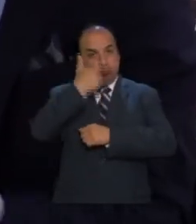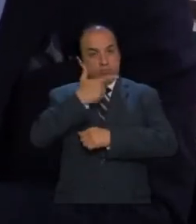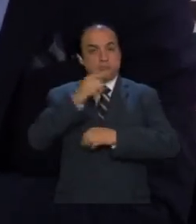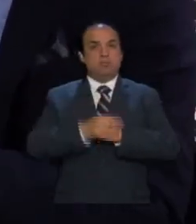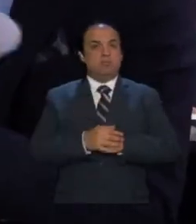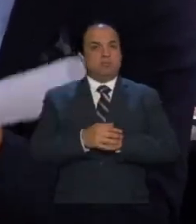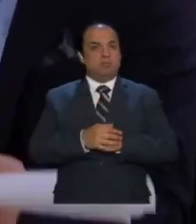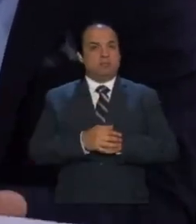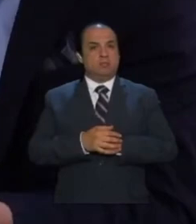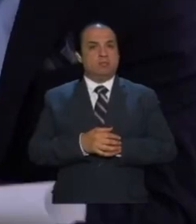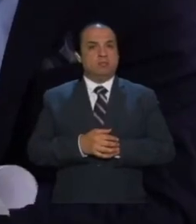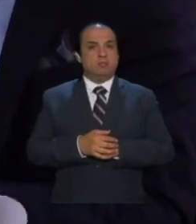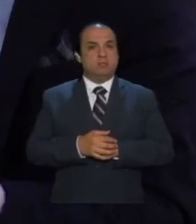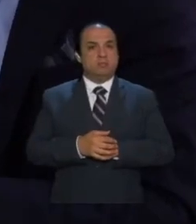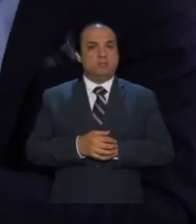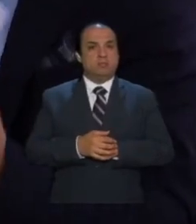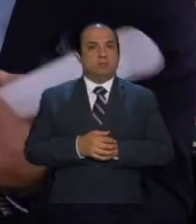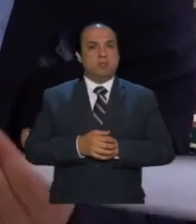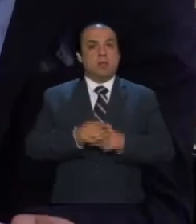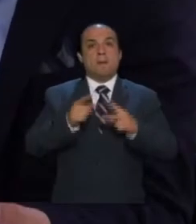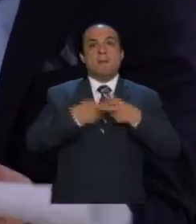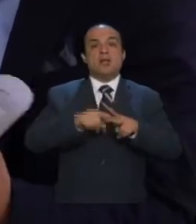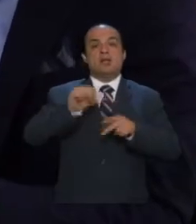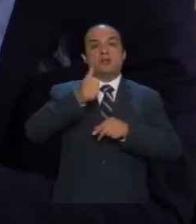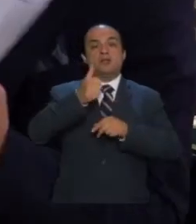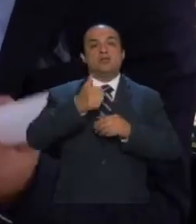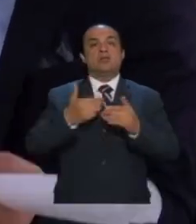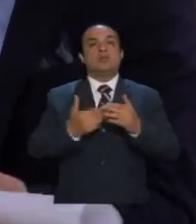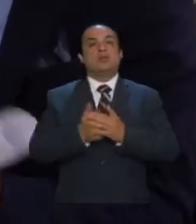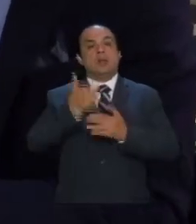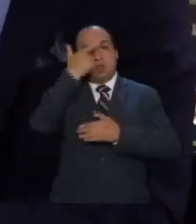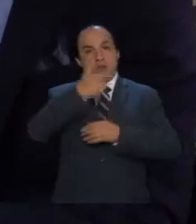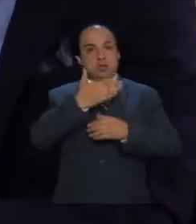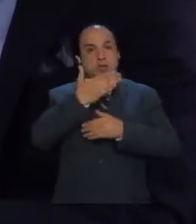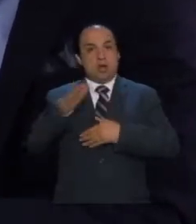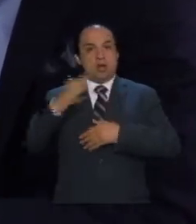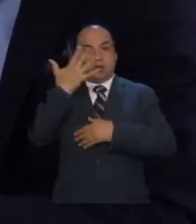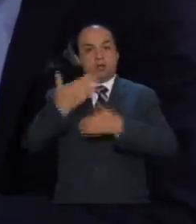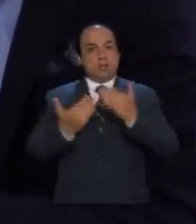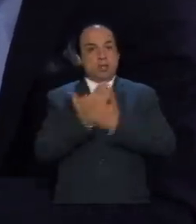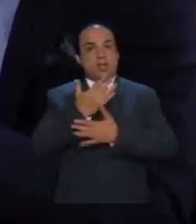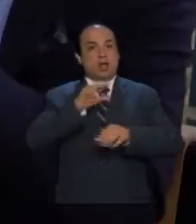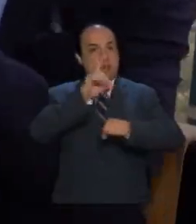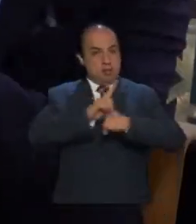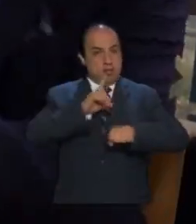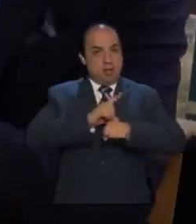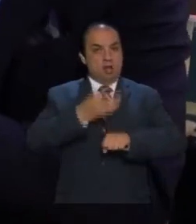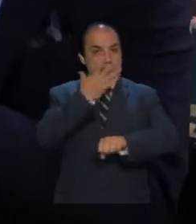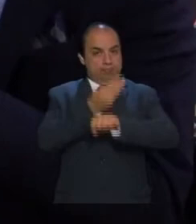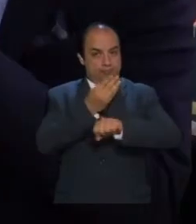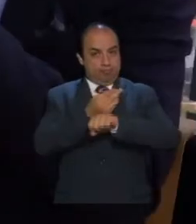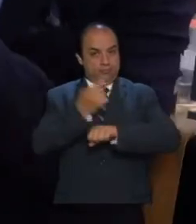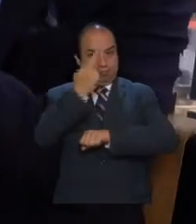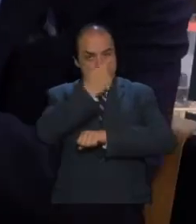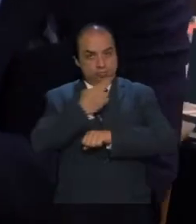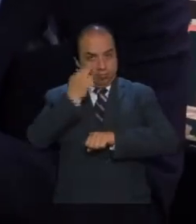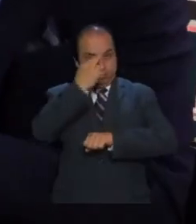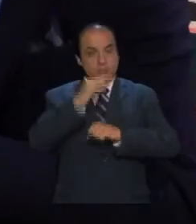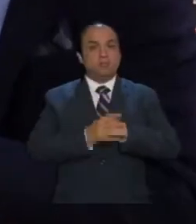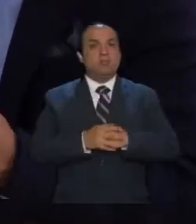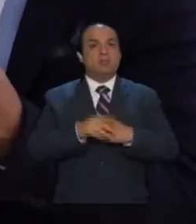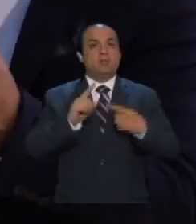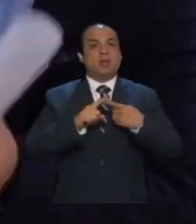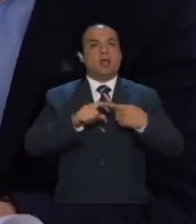tengo entendido. A partir de las 11 de la noche hasta las 5 de la mañana, todos los días se hace mantenimiento de rodamientos, de